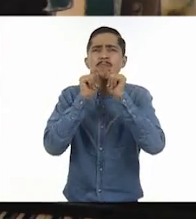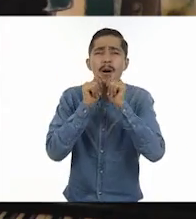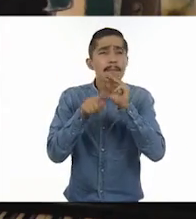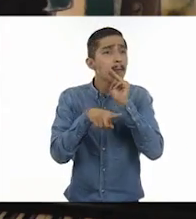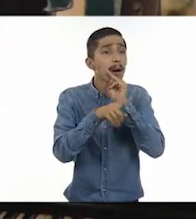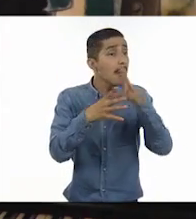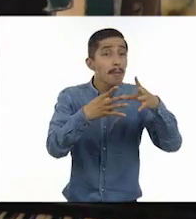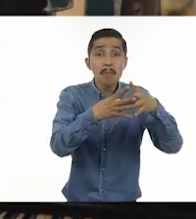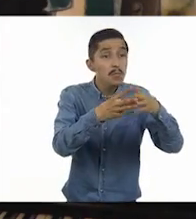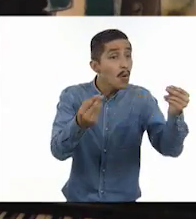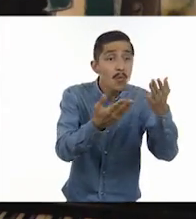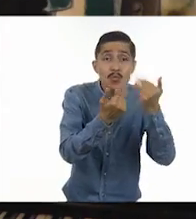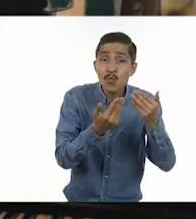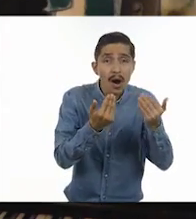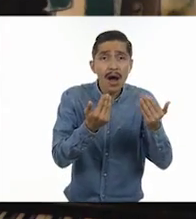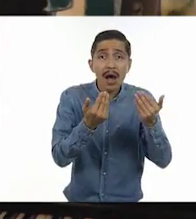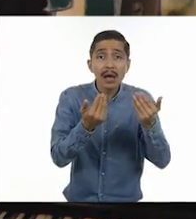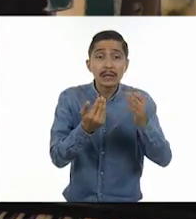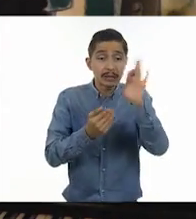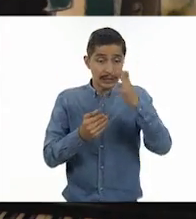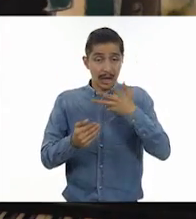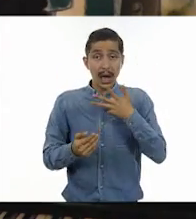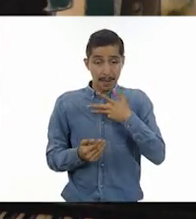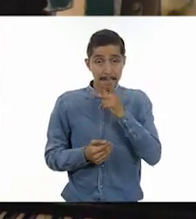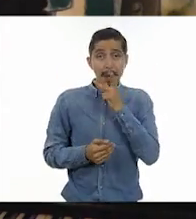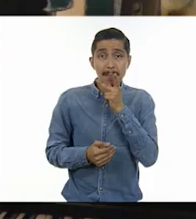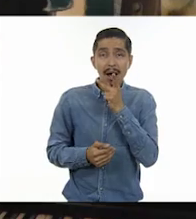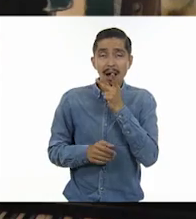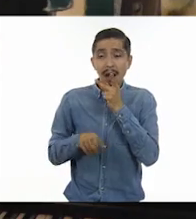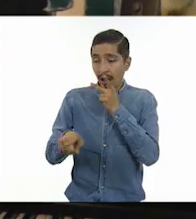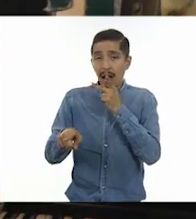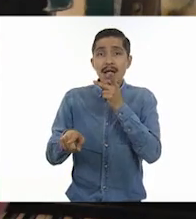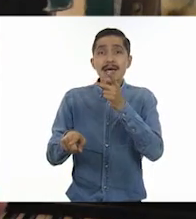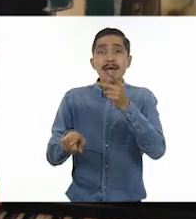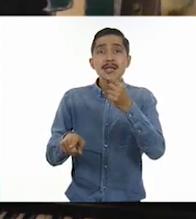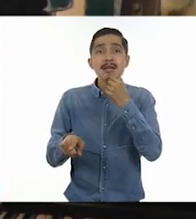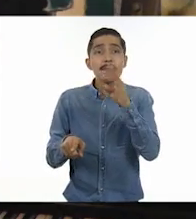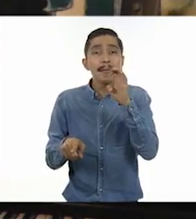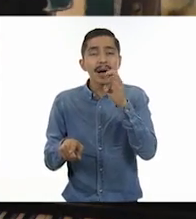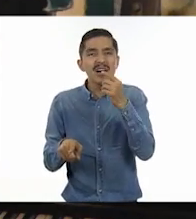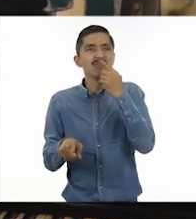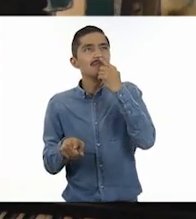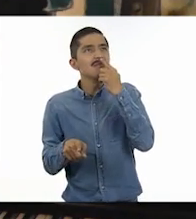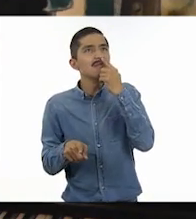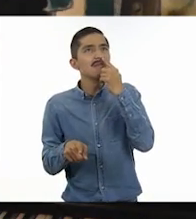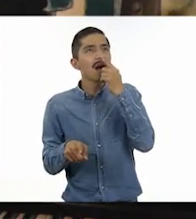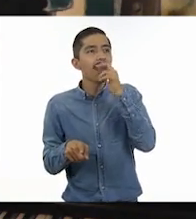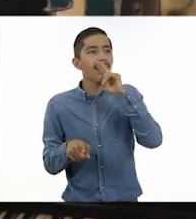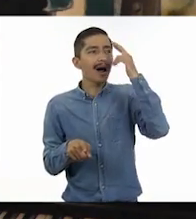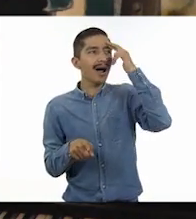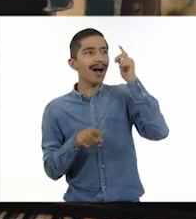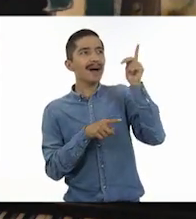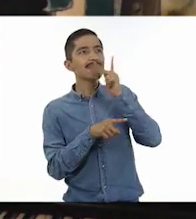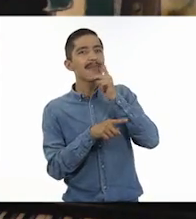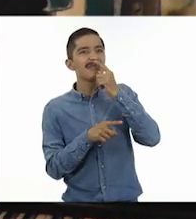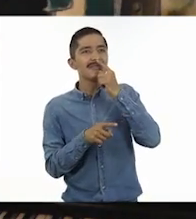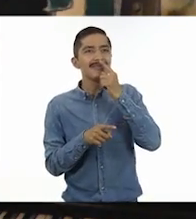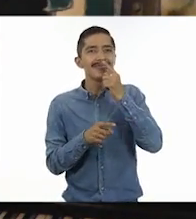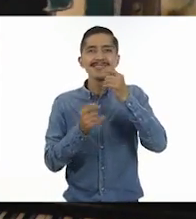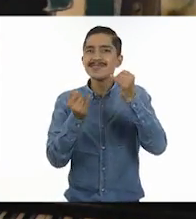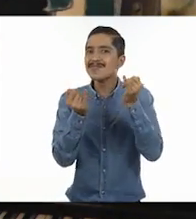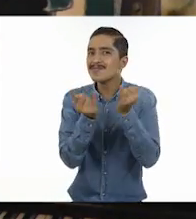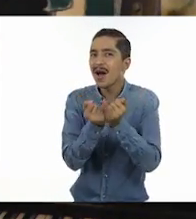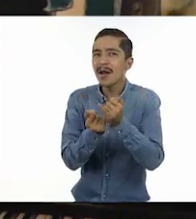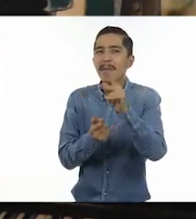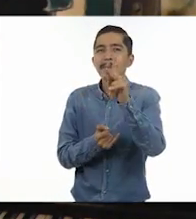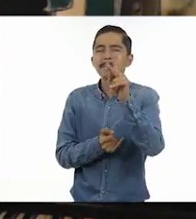mamá no esté, si tú estás y él reconoce tu olor, él va a estar completamente seguro, porque como buen cachorro, si